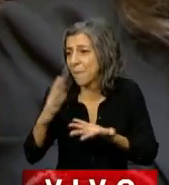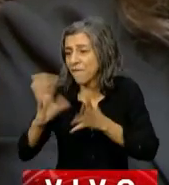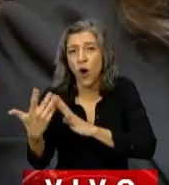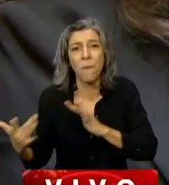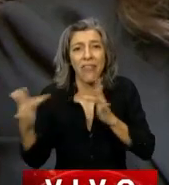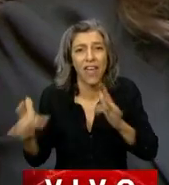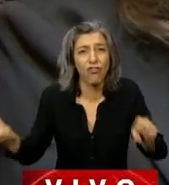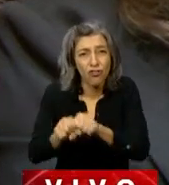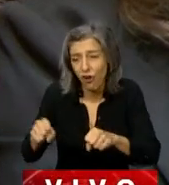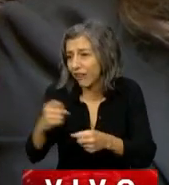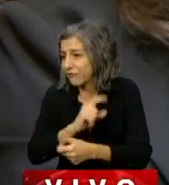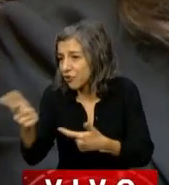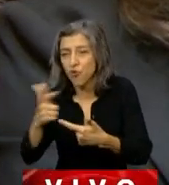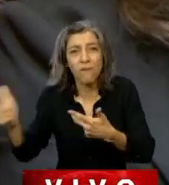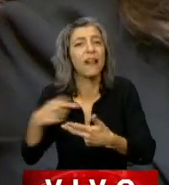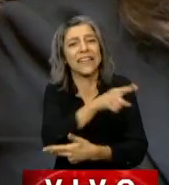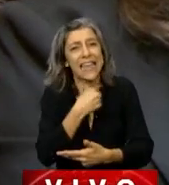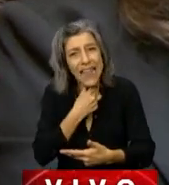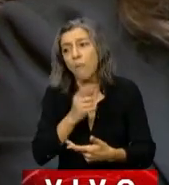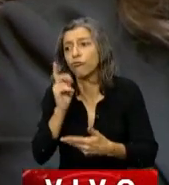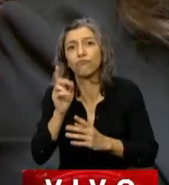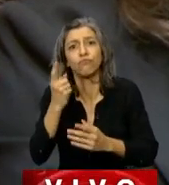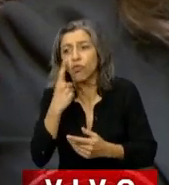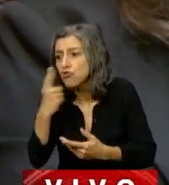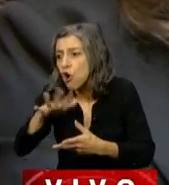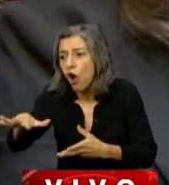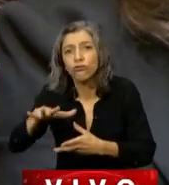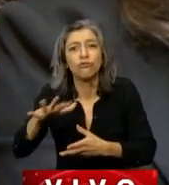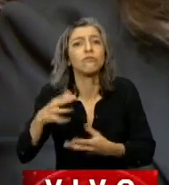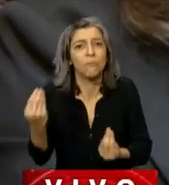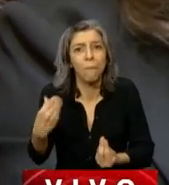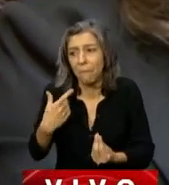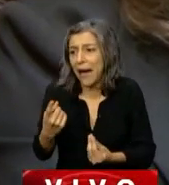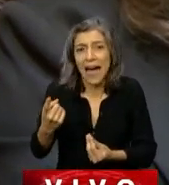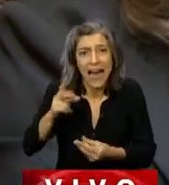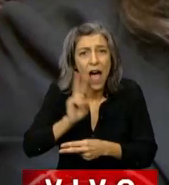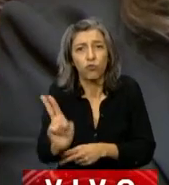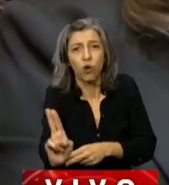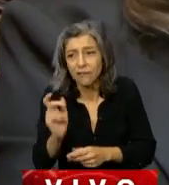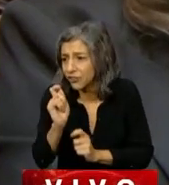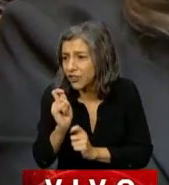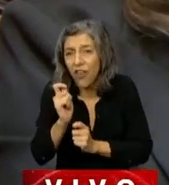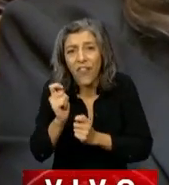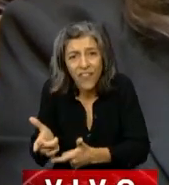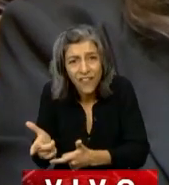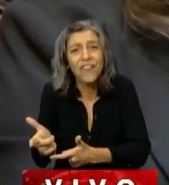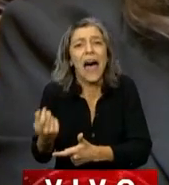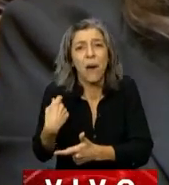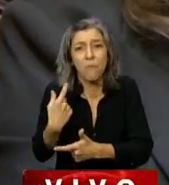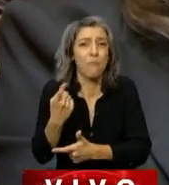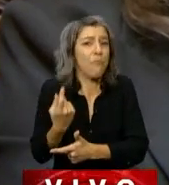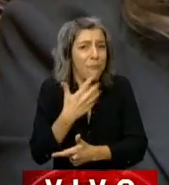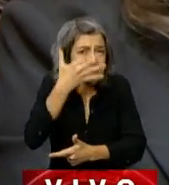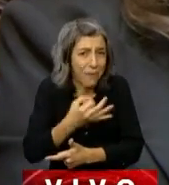interconectado nacional y que queríamos que conozca Cauchari para que de una vez por todas saque las autorizaciones que hoy están durmiendo en